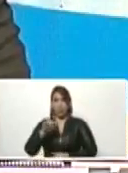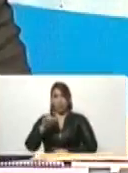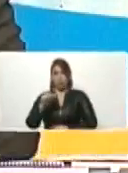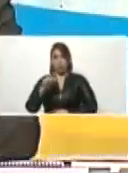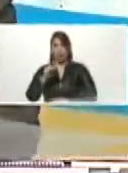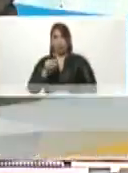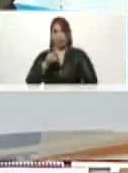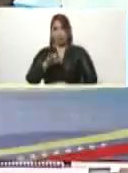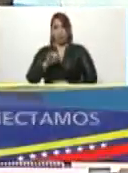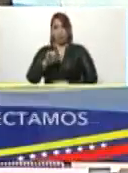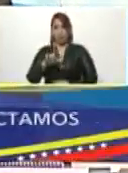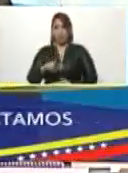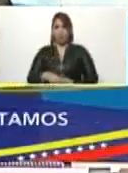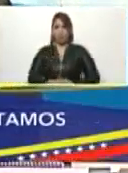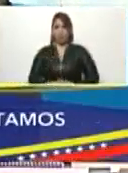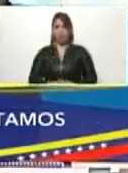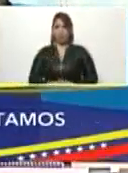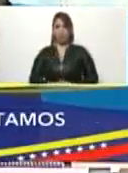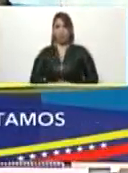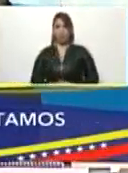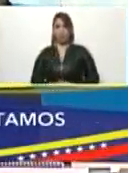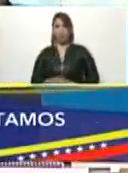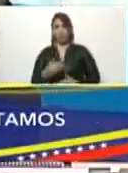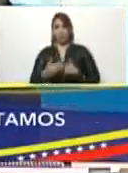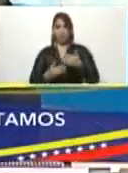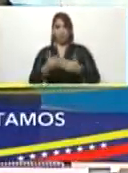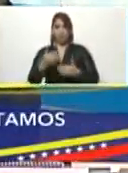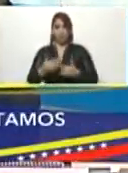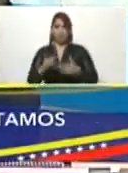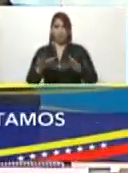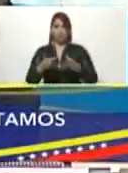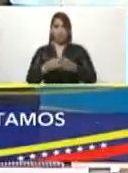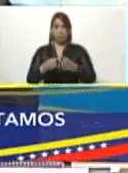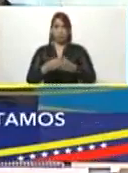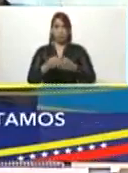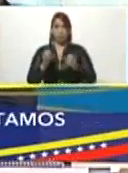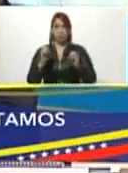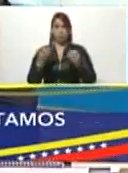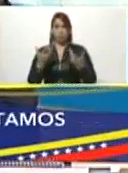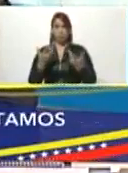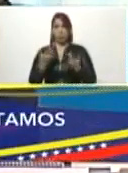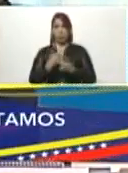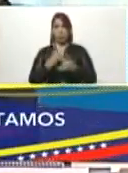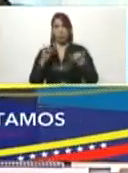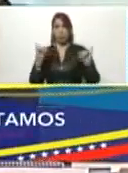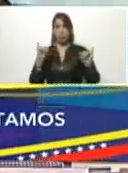Guayaquil. En adelante los patriotas logran su independencia de España,